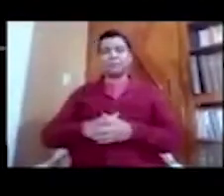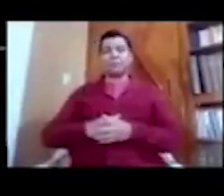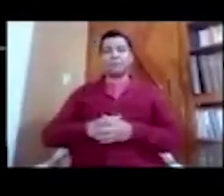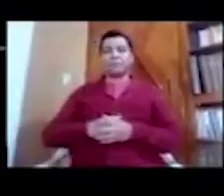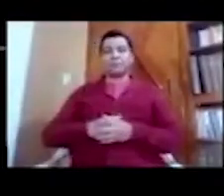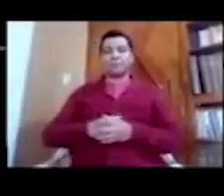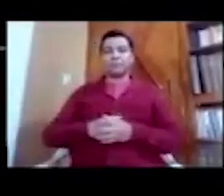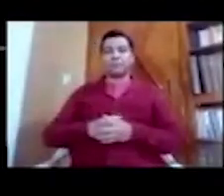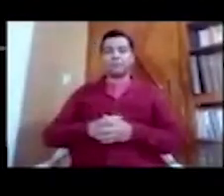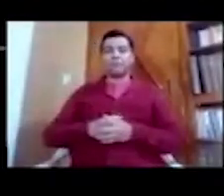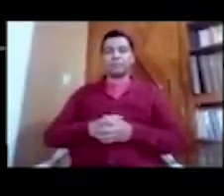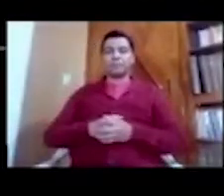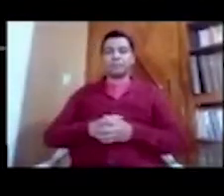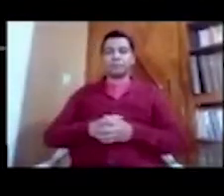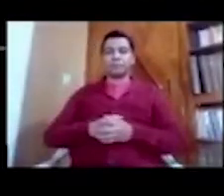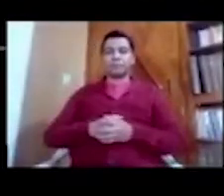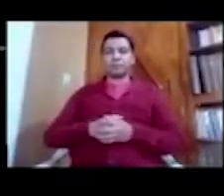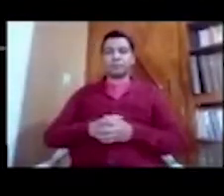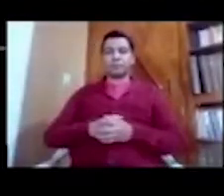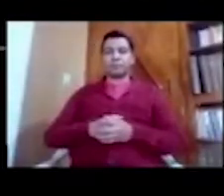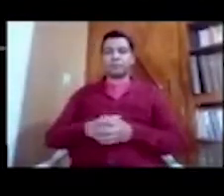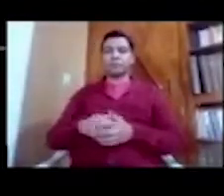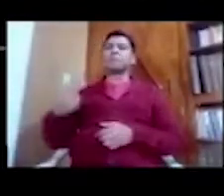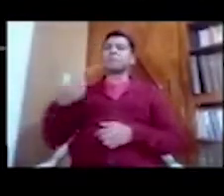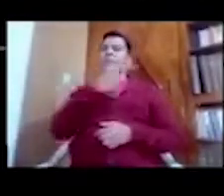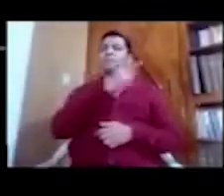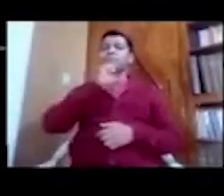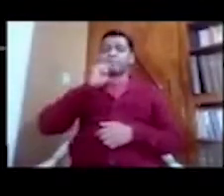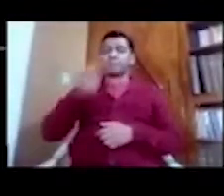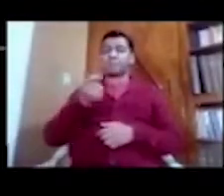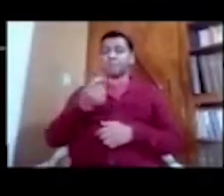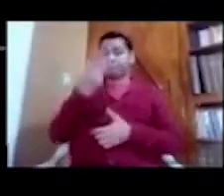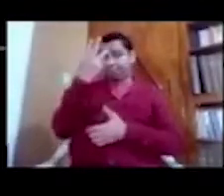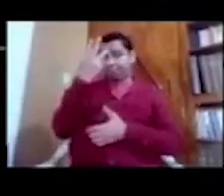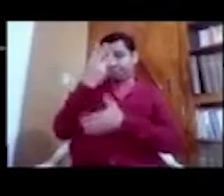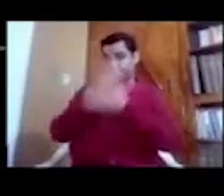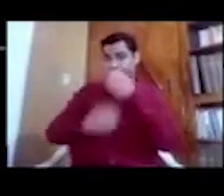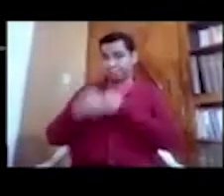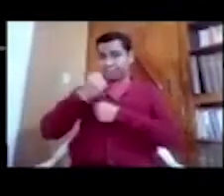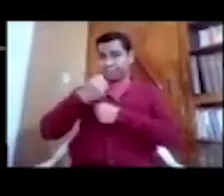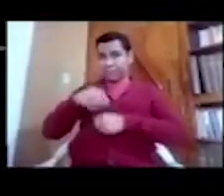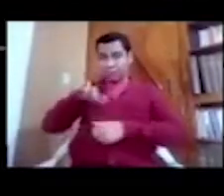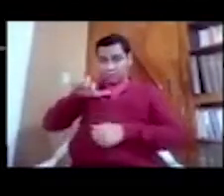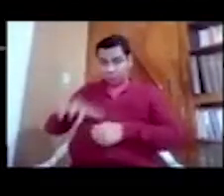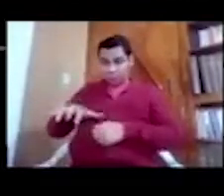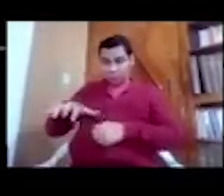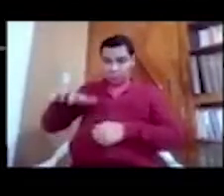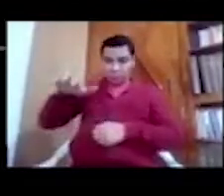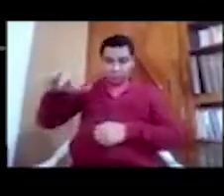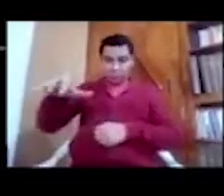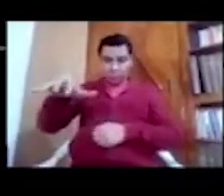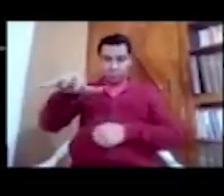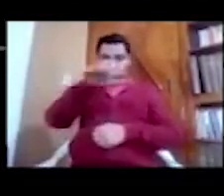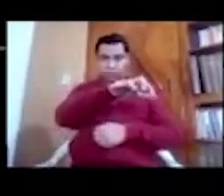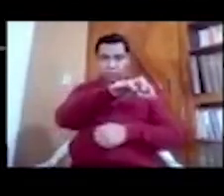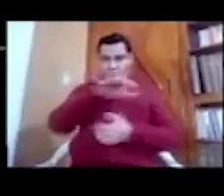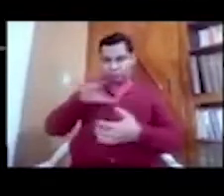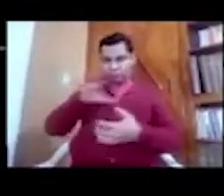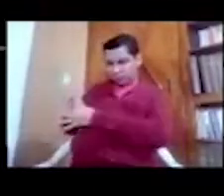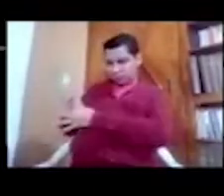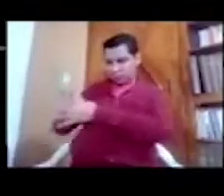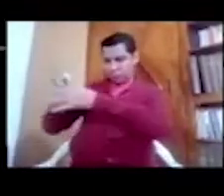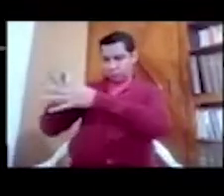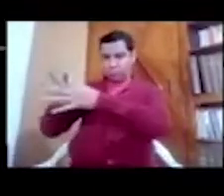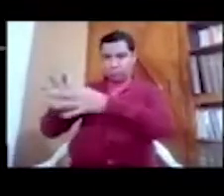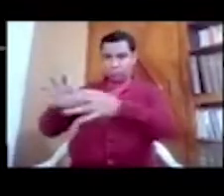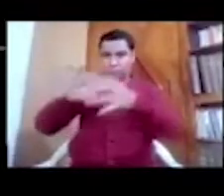Tenemos entonces que se establece una triple alianza, que es una asociación común en Mesoamérica,